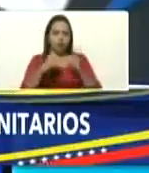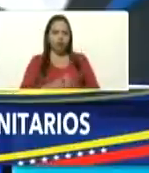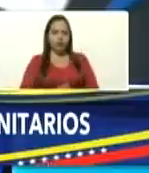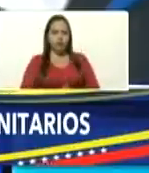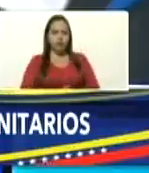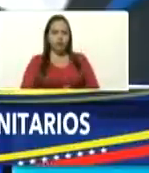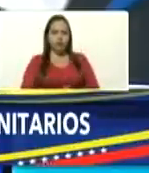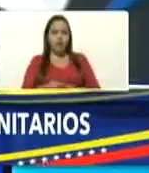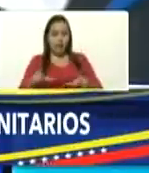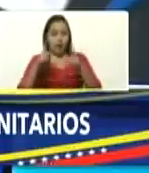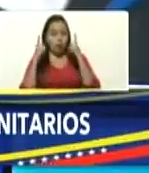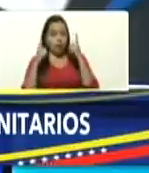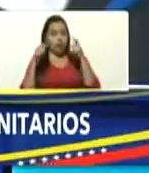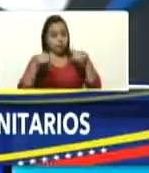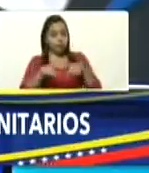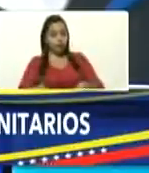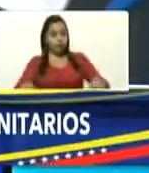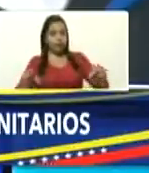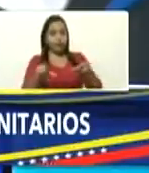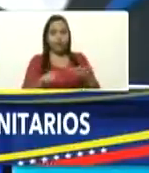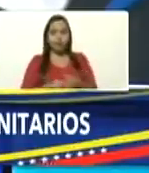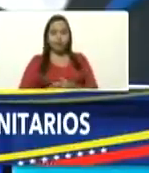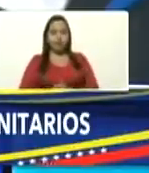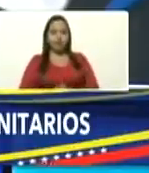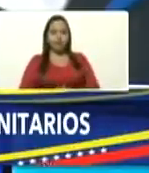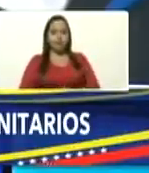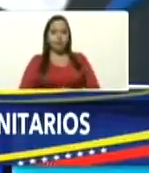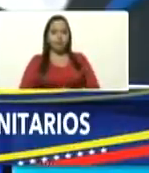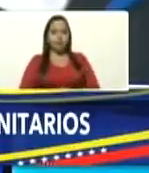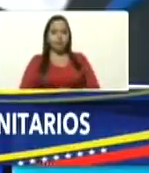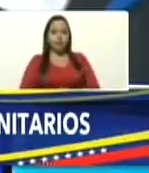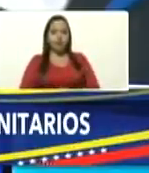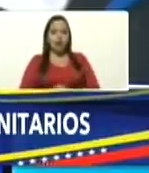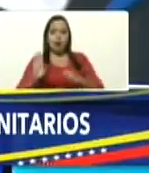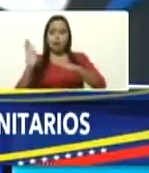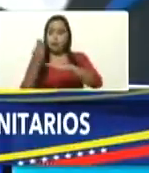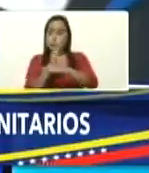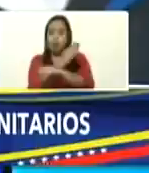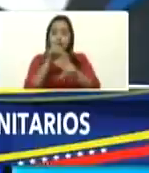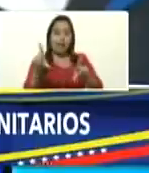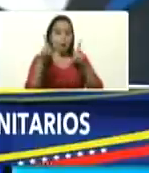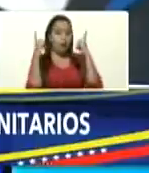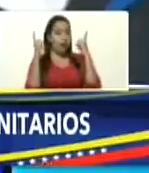La Guaira es la cosa. Los tiburones de La Guaira